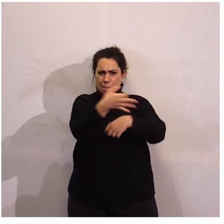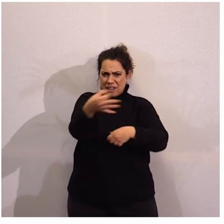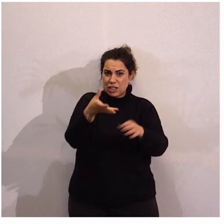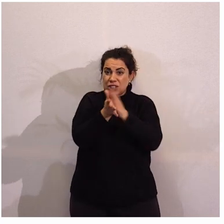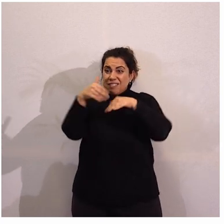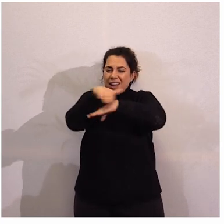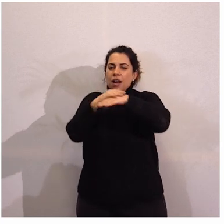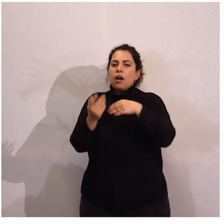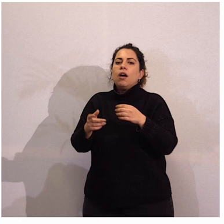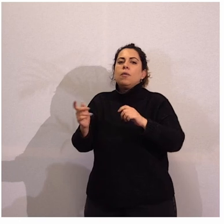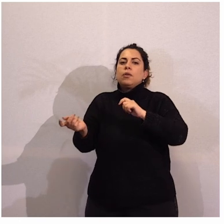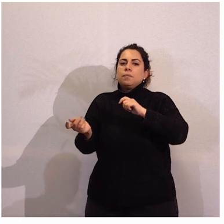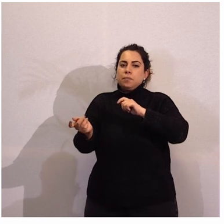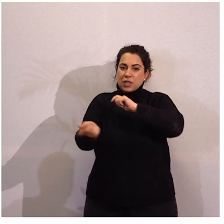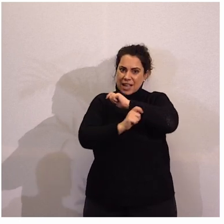la